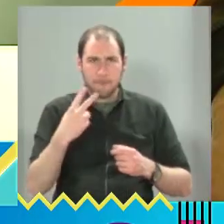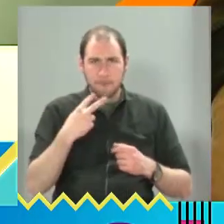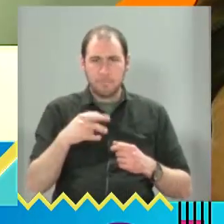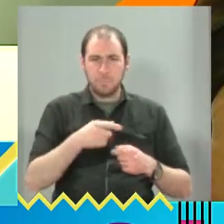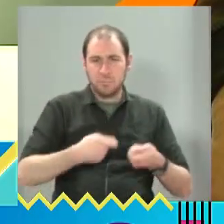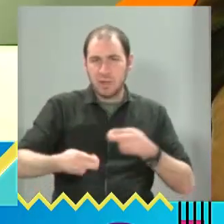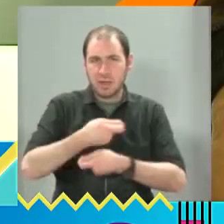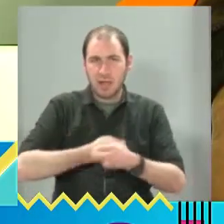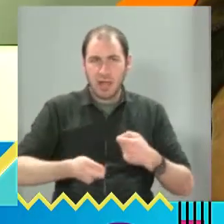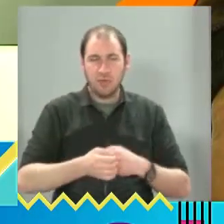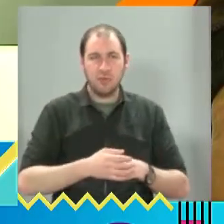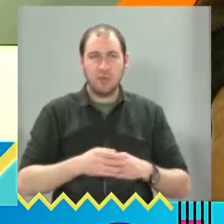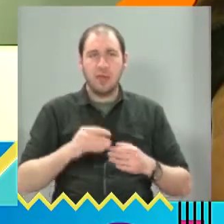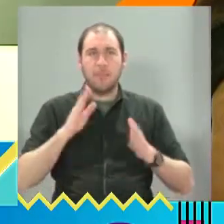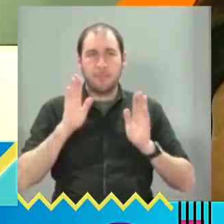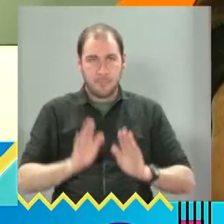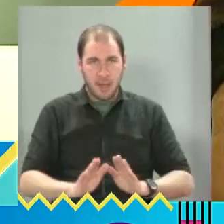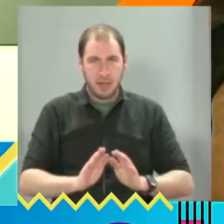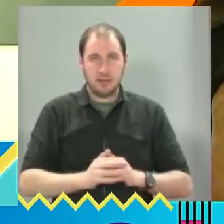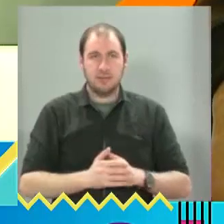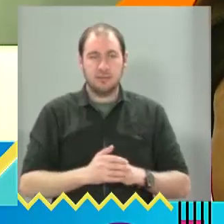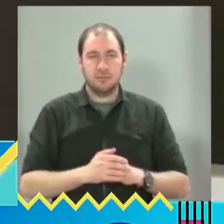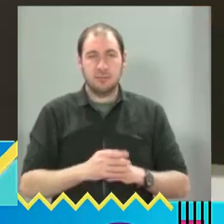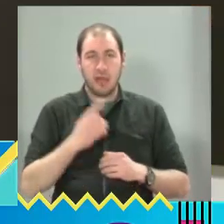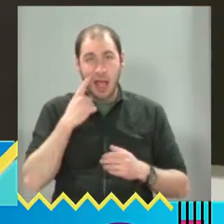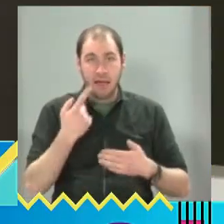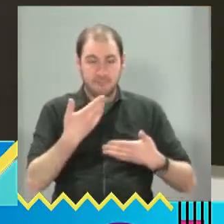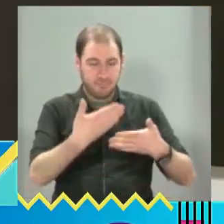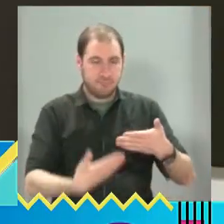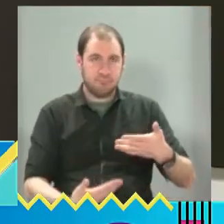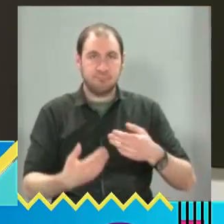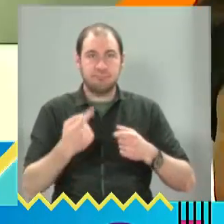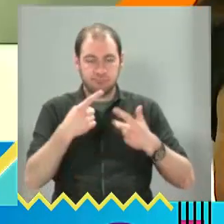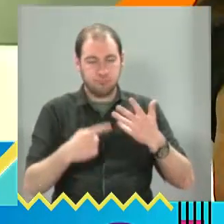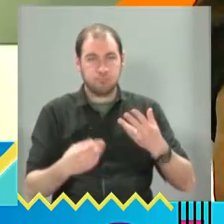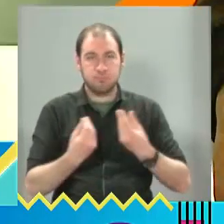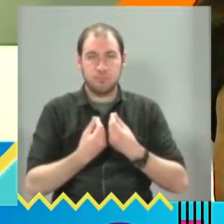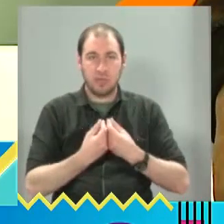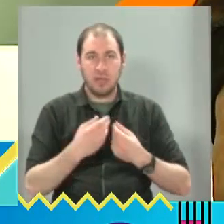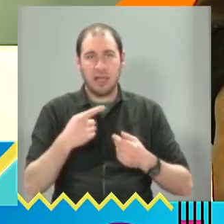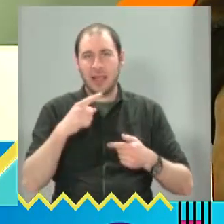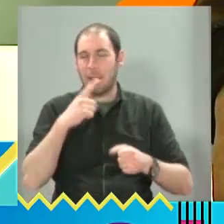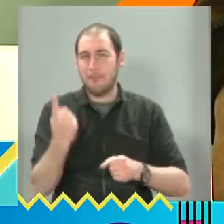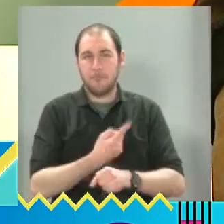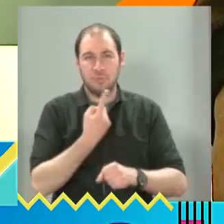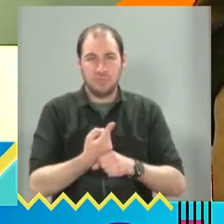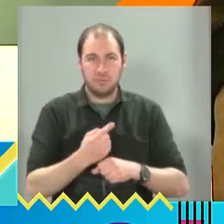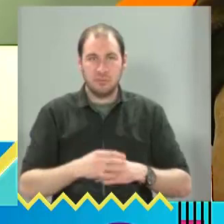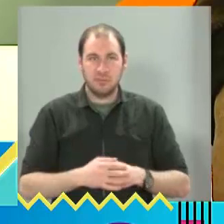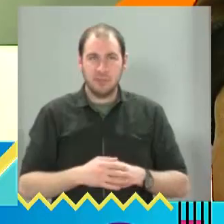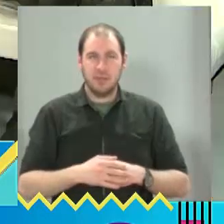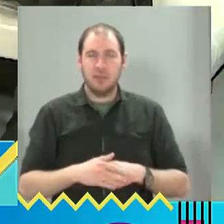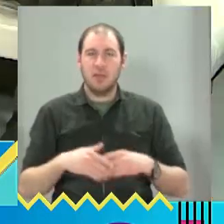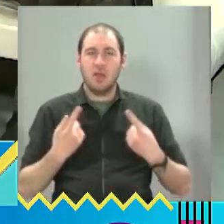el mercado, tomar una pausa y tratar de evaluar todas las variables, que es imposible. Tratamos de evaluar